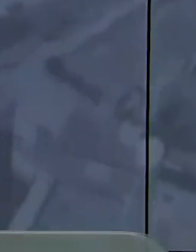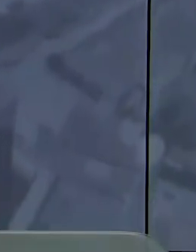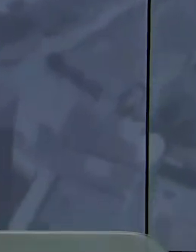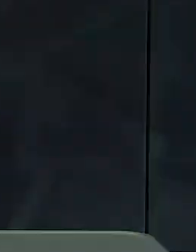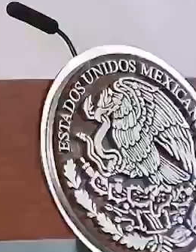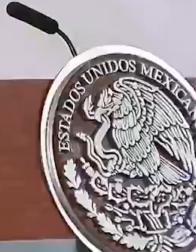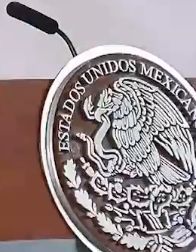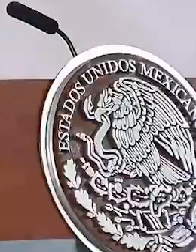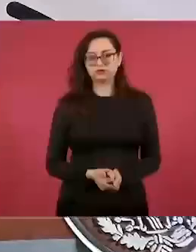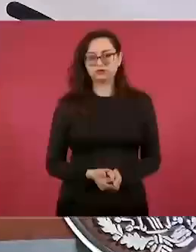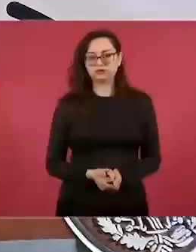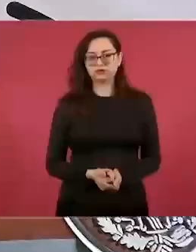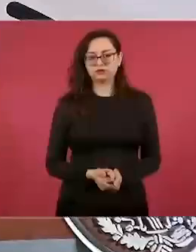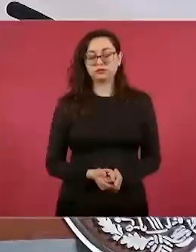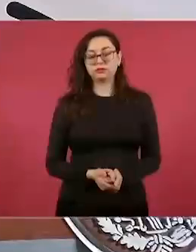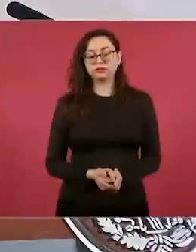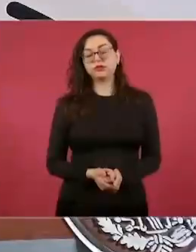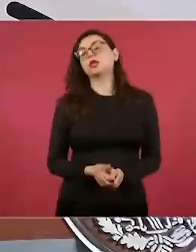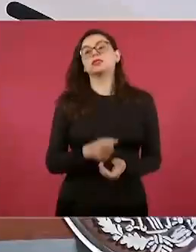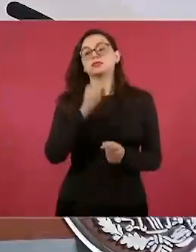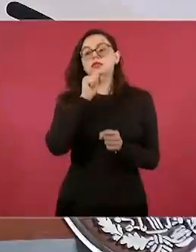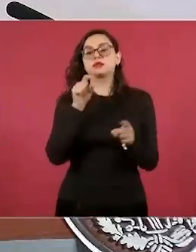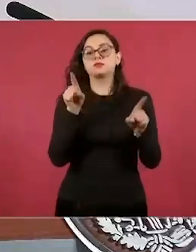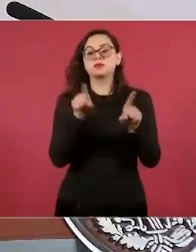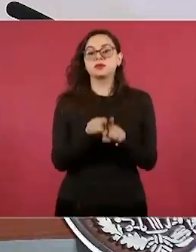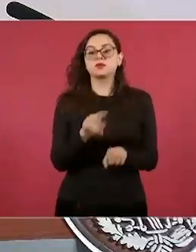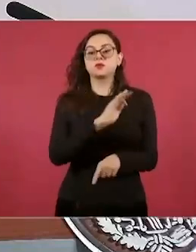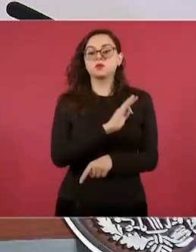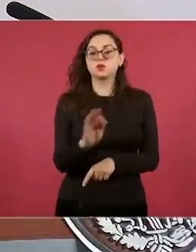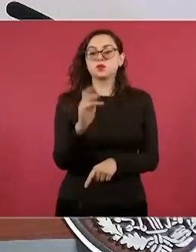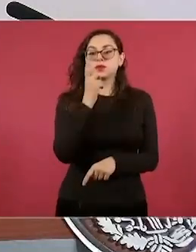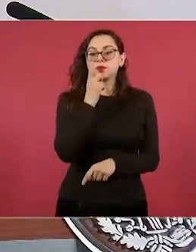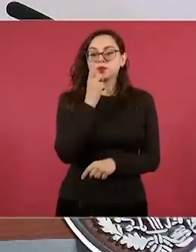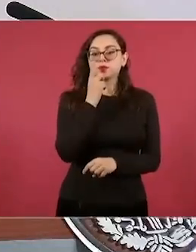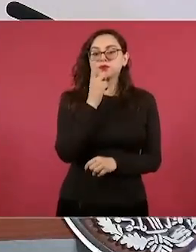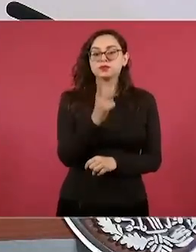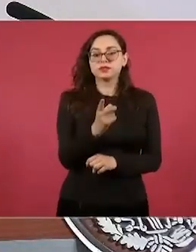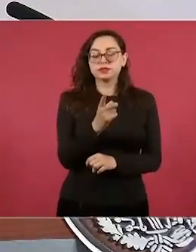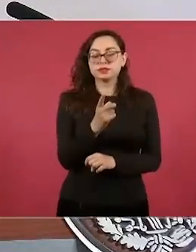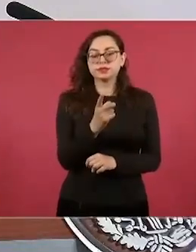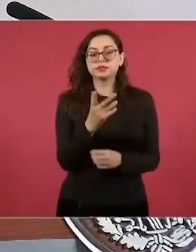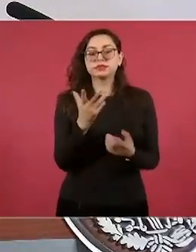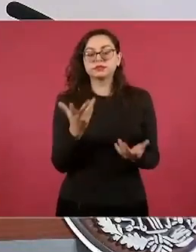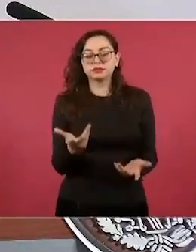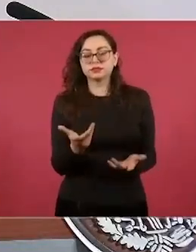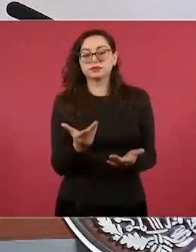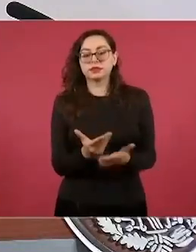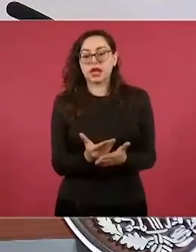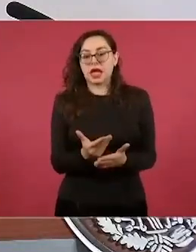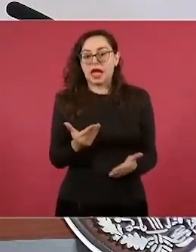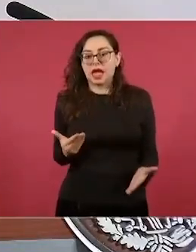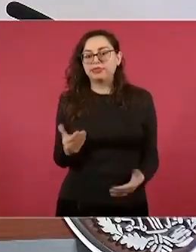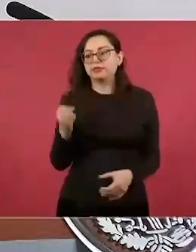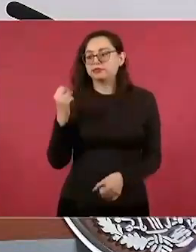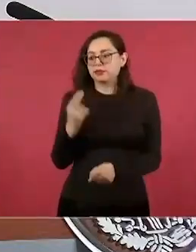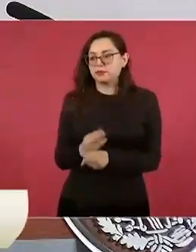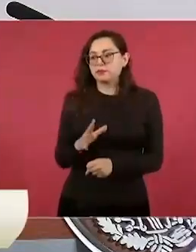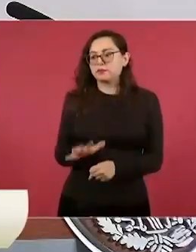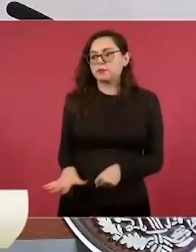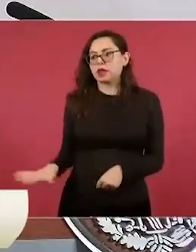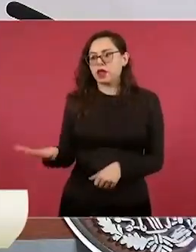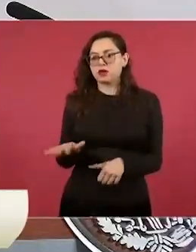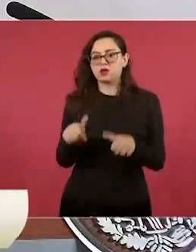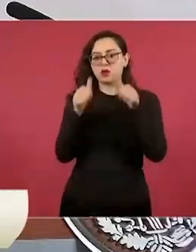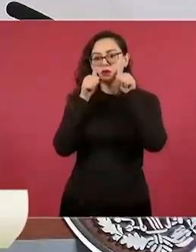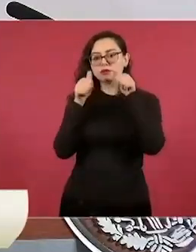jóvenes. Decir sobre el tema de la atención a las causas, por favor, que no